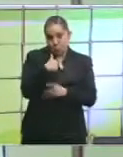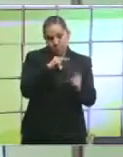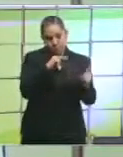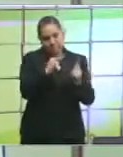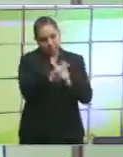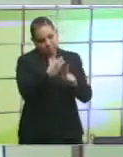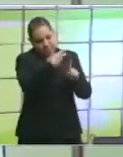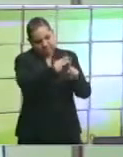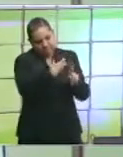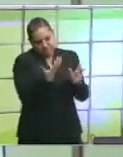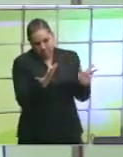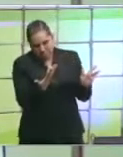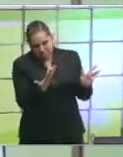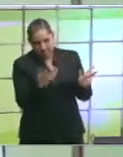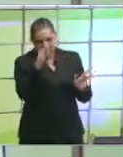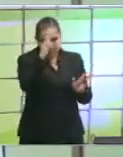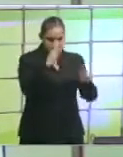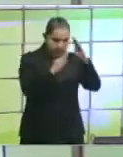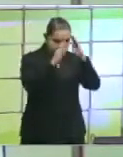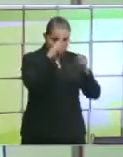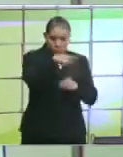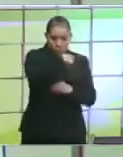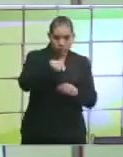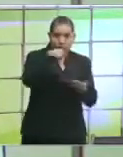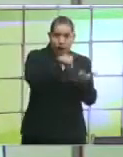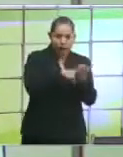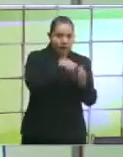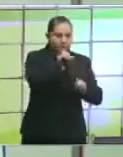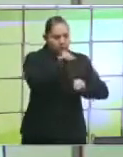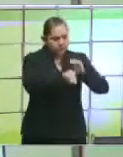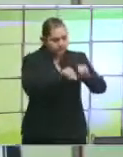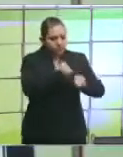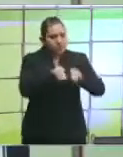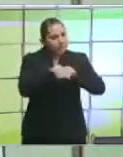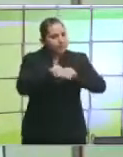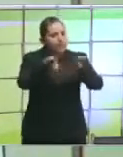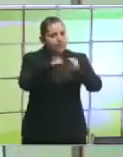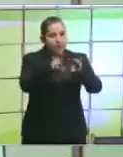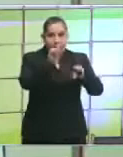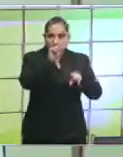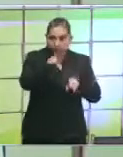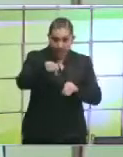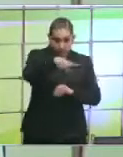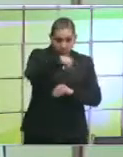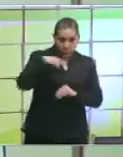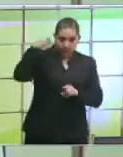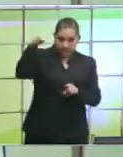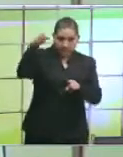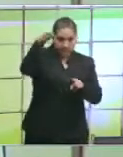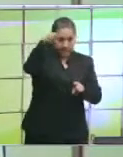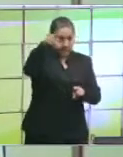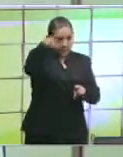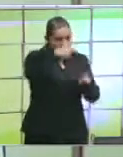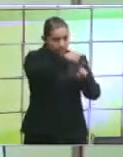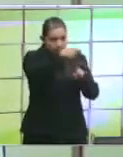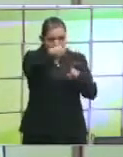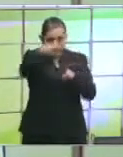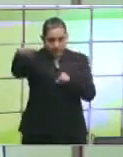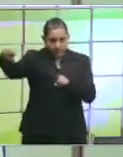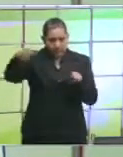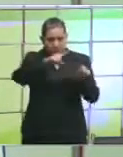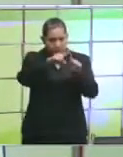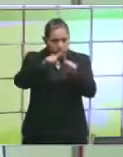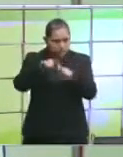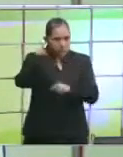o editores debían ser distribuidores porque me parece que no siempre estamos en todos los lugares en los que podríamos estar si ustedes van a gandhi el fondo de cultura económica